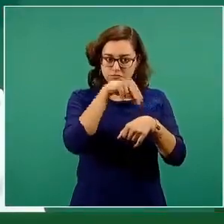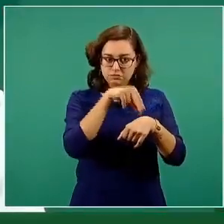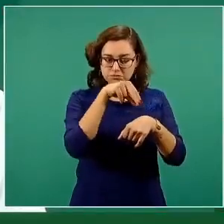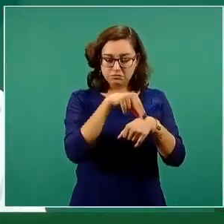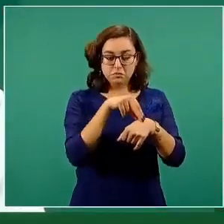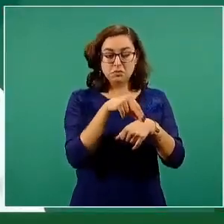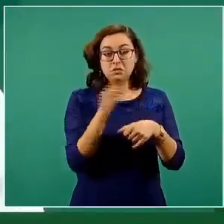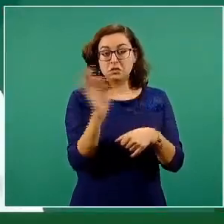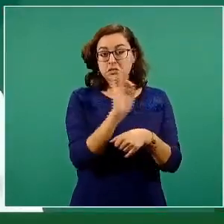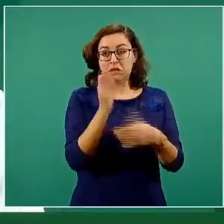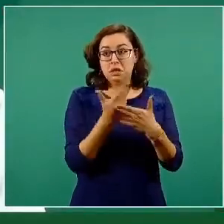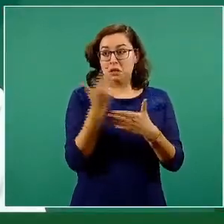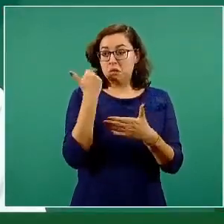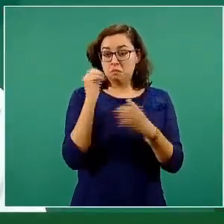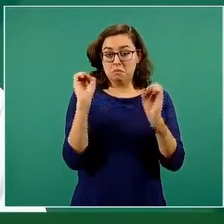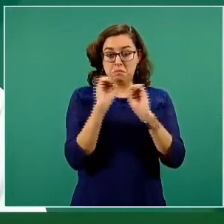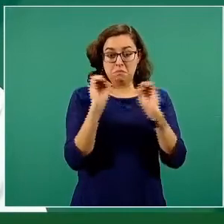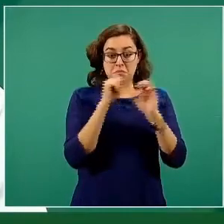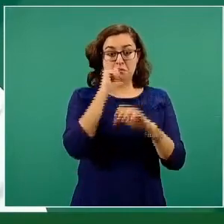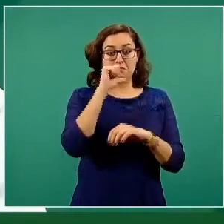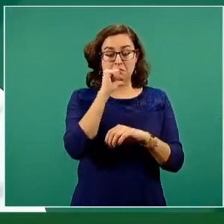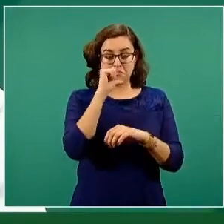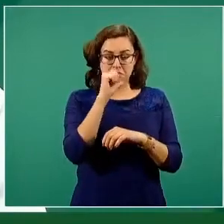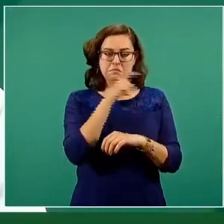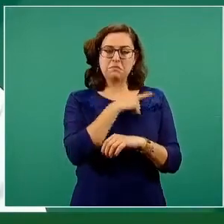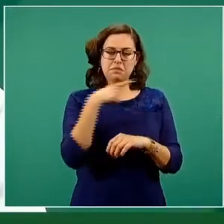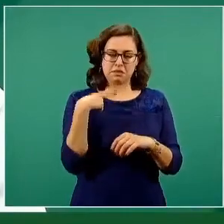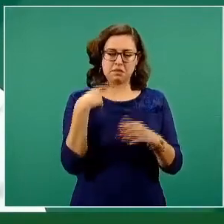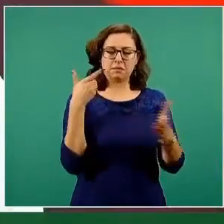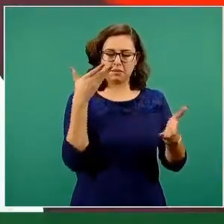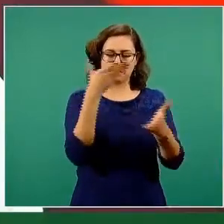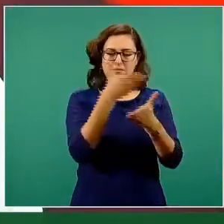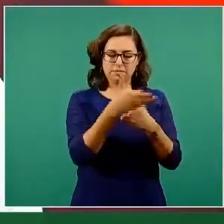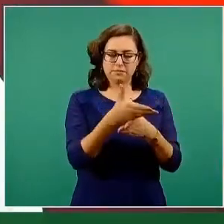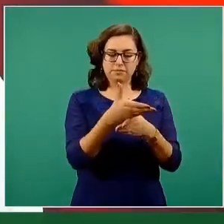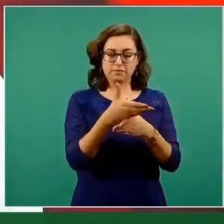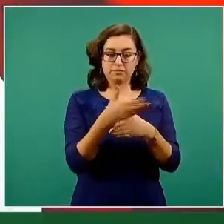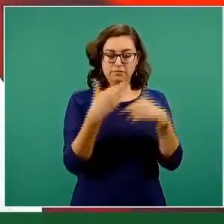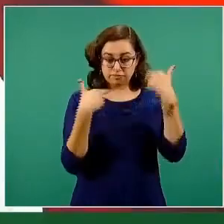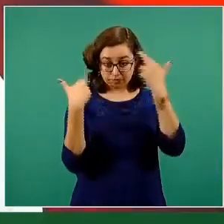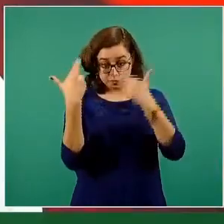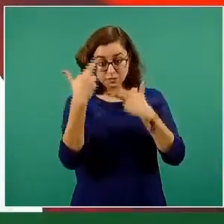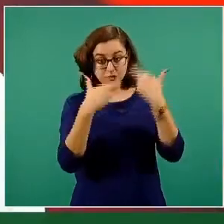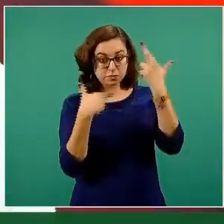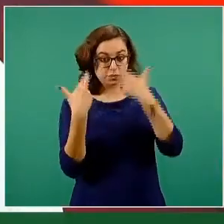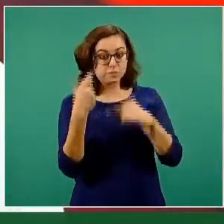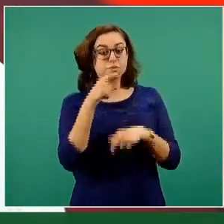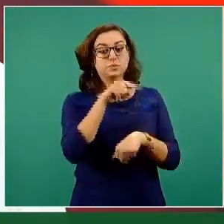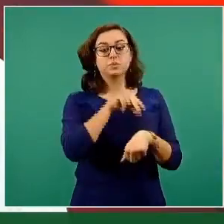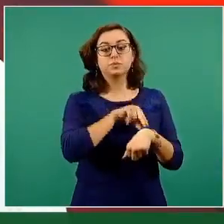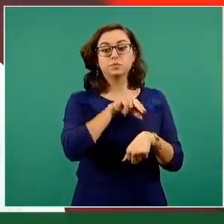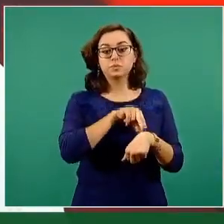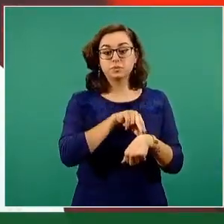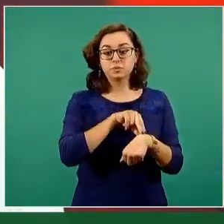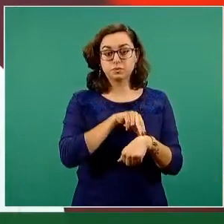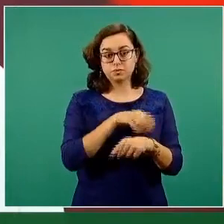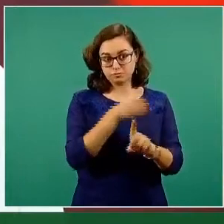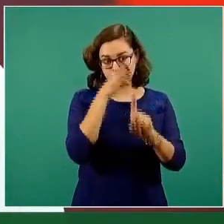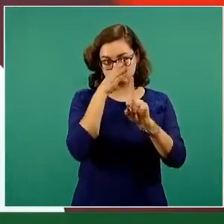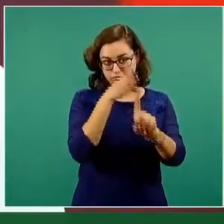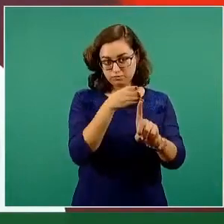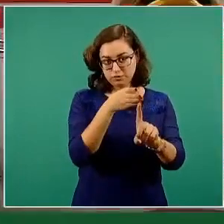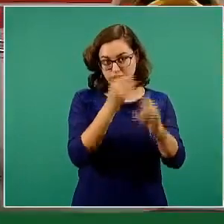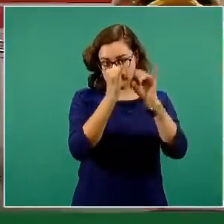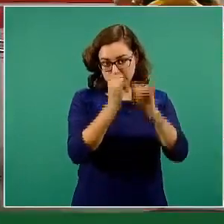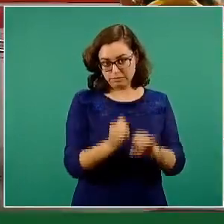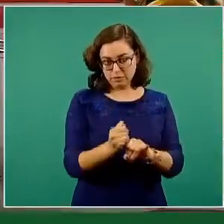atendido sobre esto, recomendamos que sea evaluada su condición de salud y que haya una recomendación médica directa, conociendo su